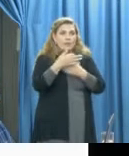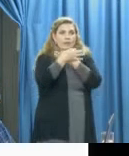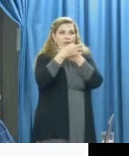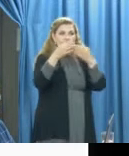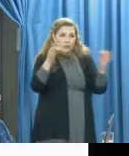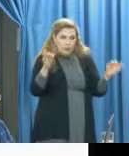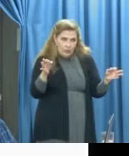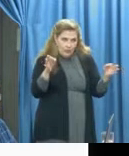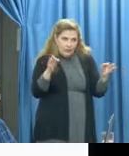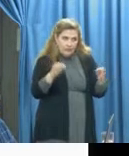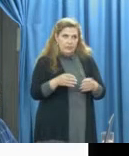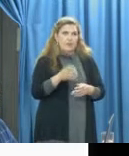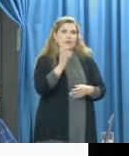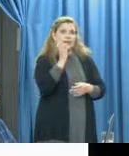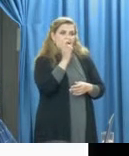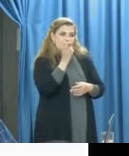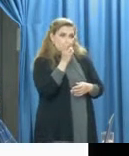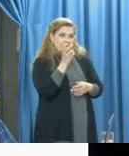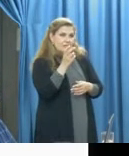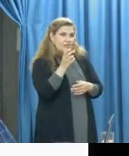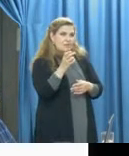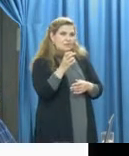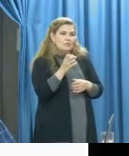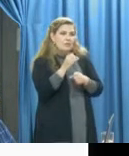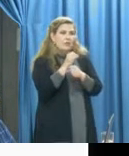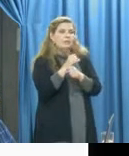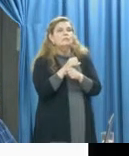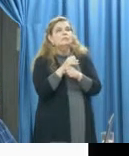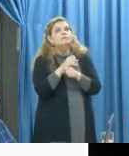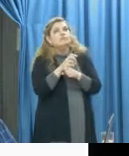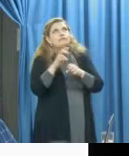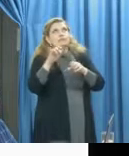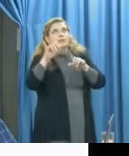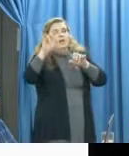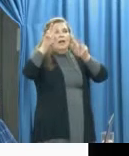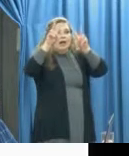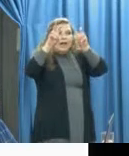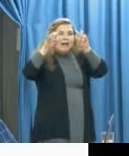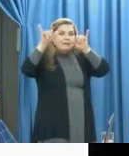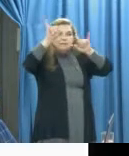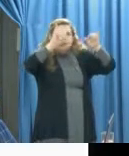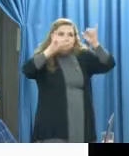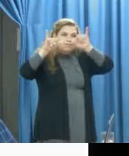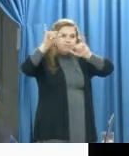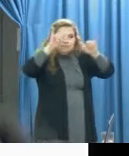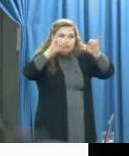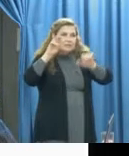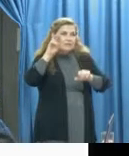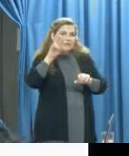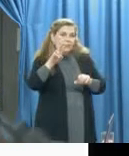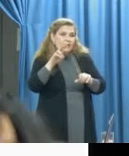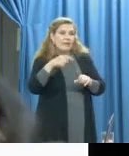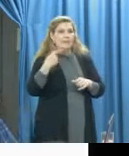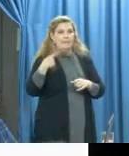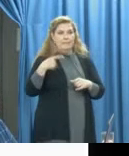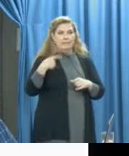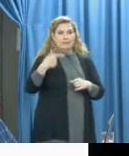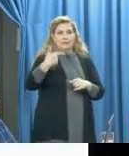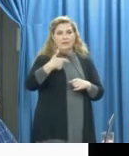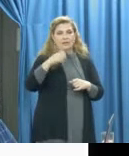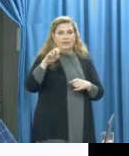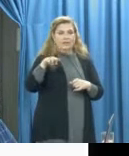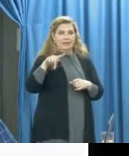certeros. Estos son los estudios que hace el genetista para llegar al diagnóstico certero de la sordera.